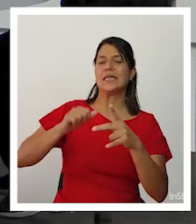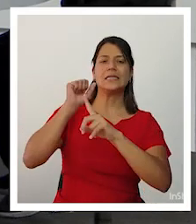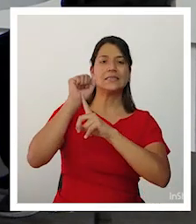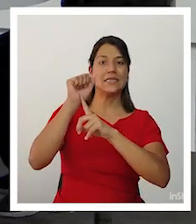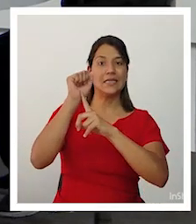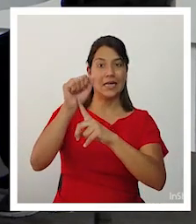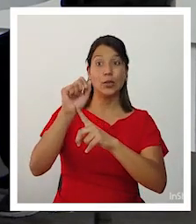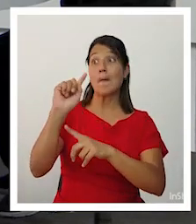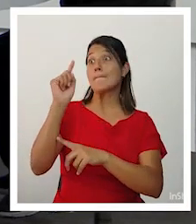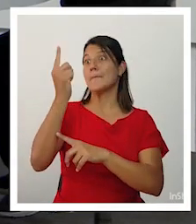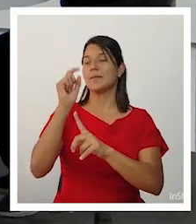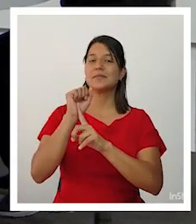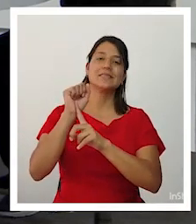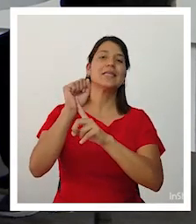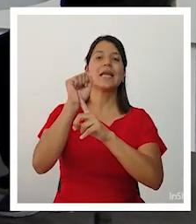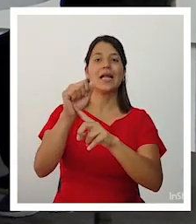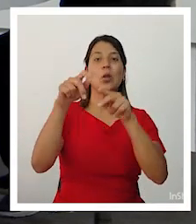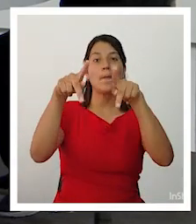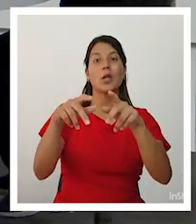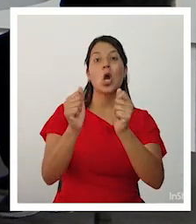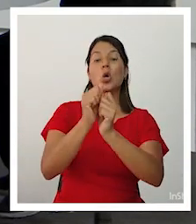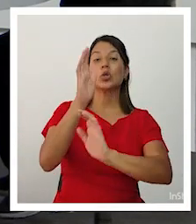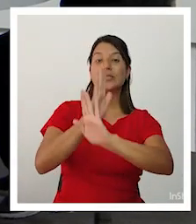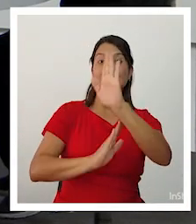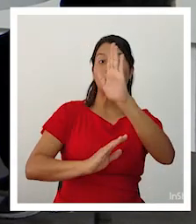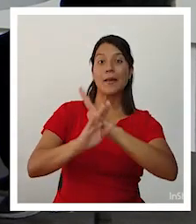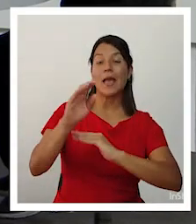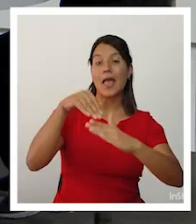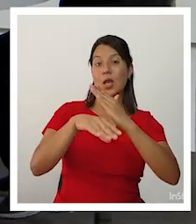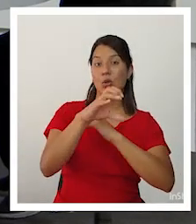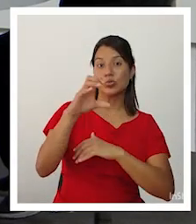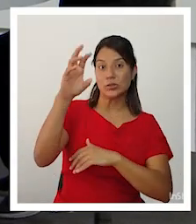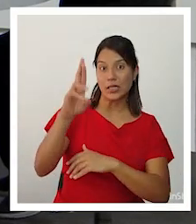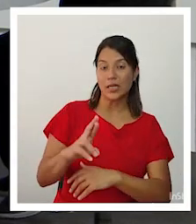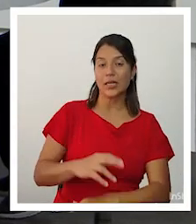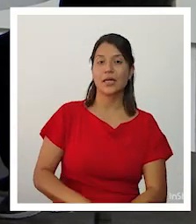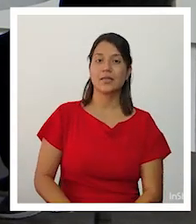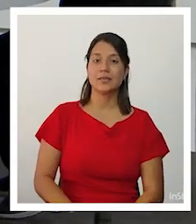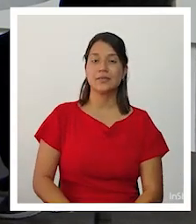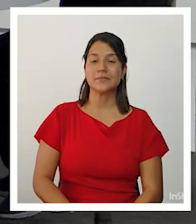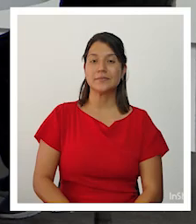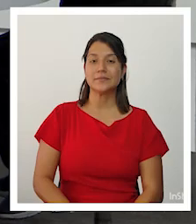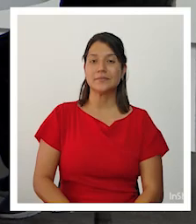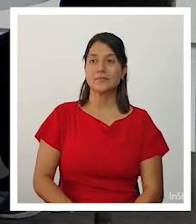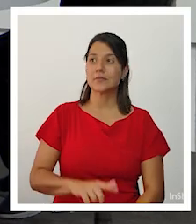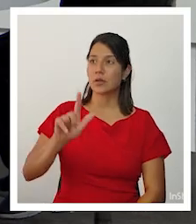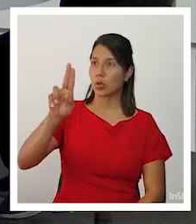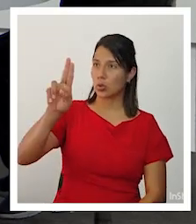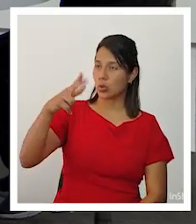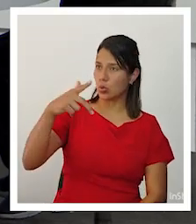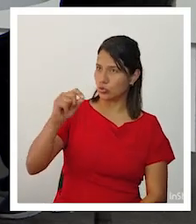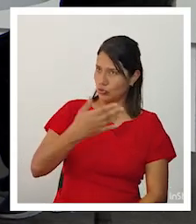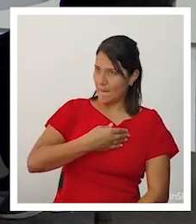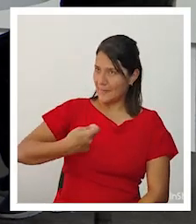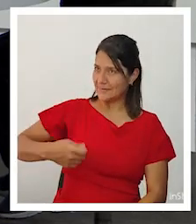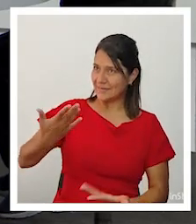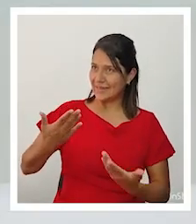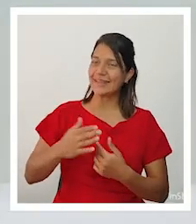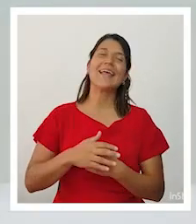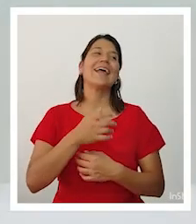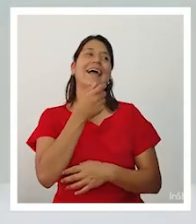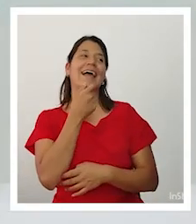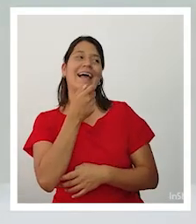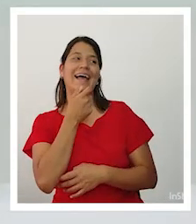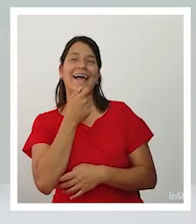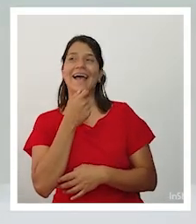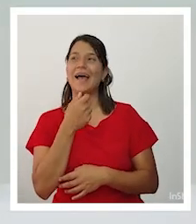sindicato, el primer sindicato de personas con discapacidad en este país. Lucho presidente. No,